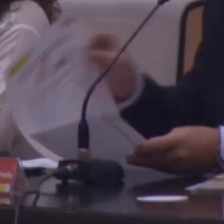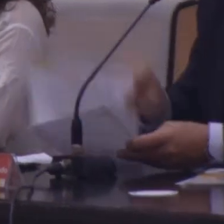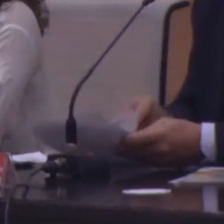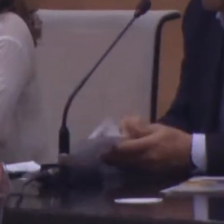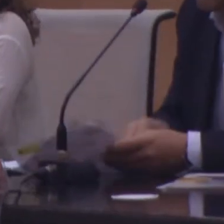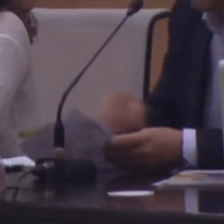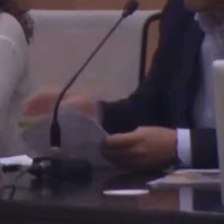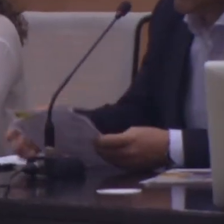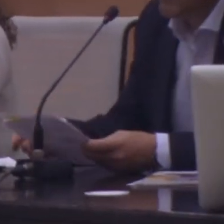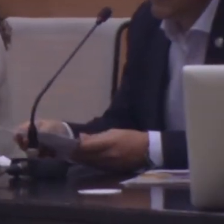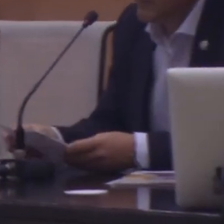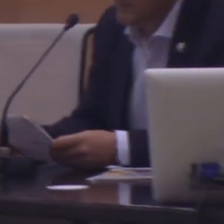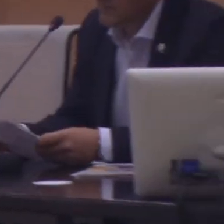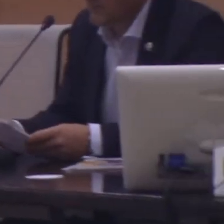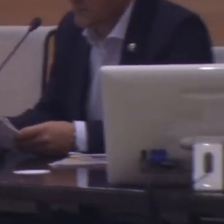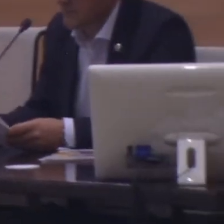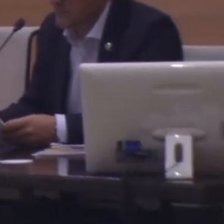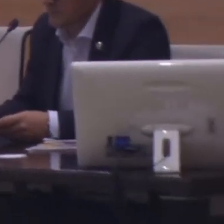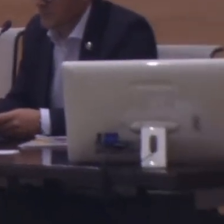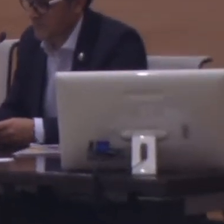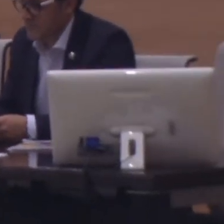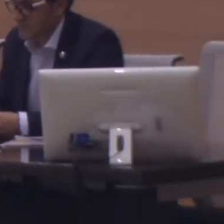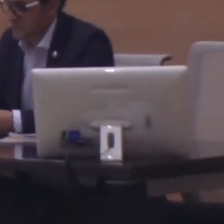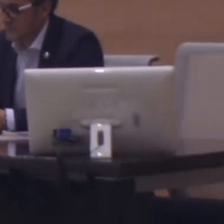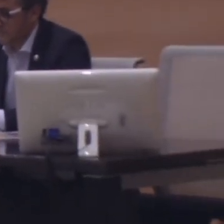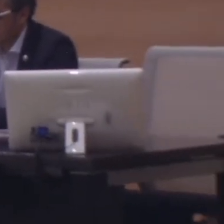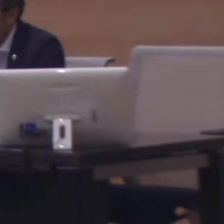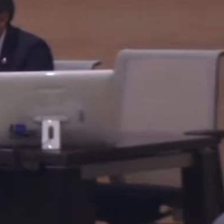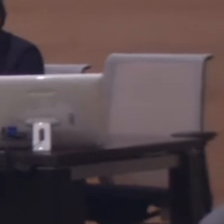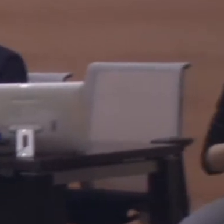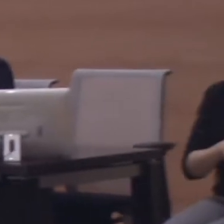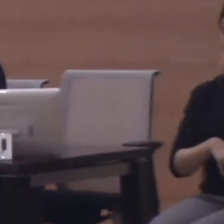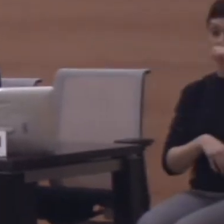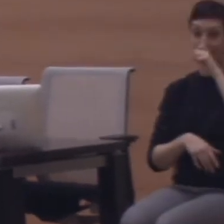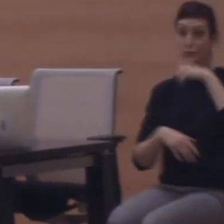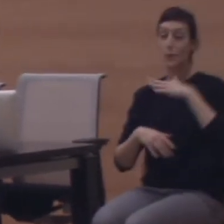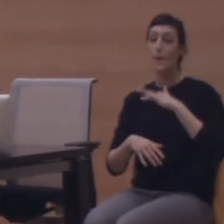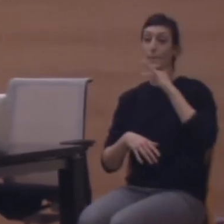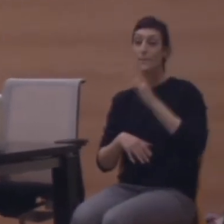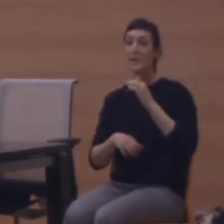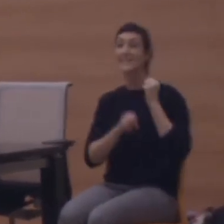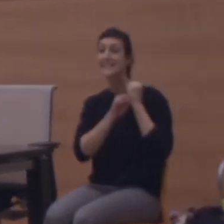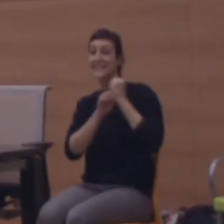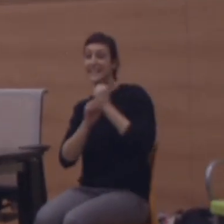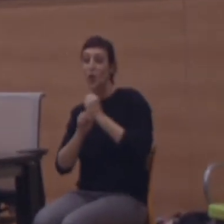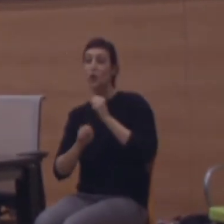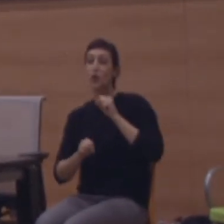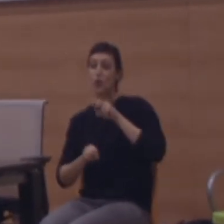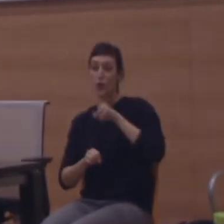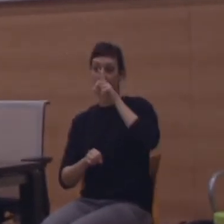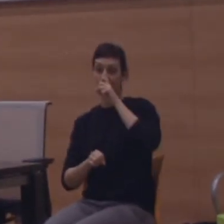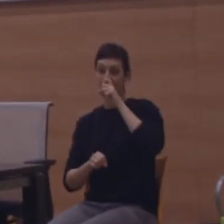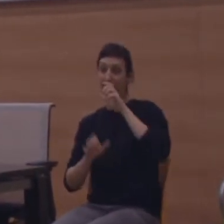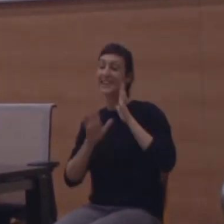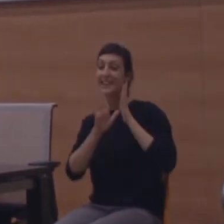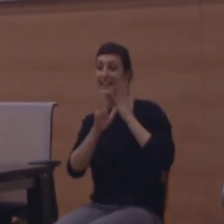Hoy celebramos la segunda jornada de este año y conmemoramos a la vez el 10º aniversario del centro porque cumplimos ya 10